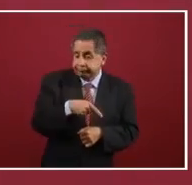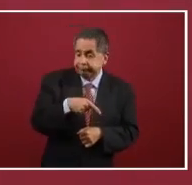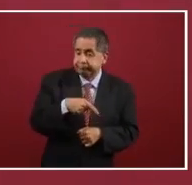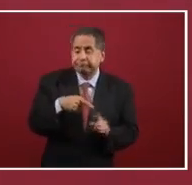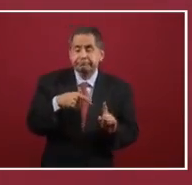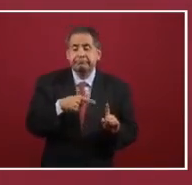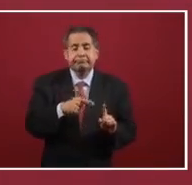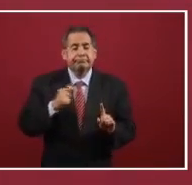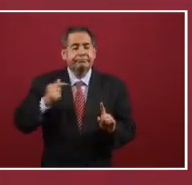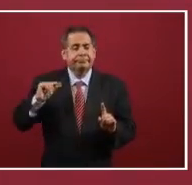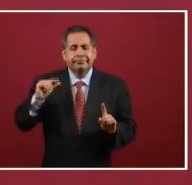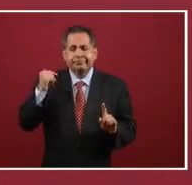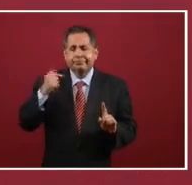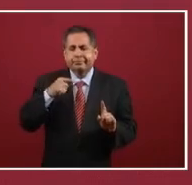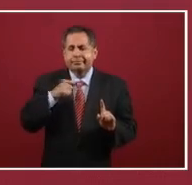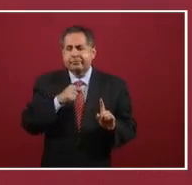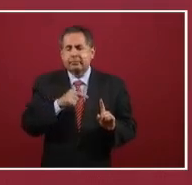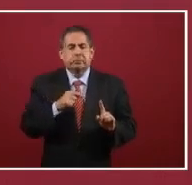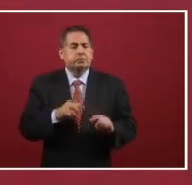acaba